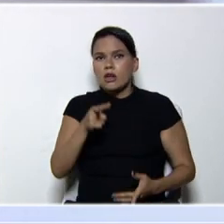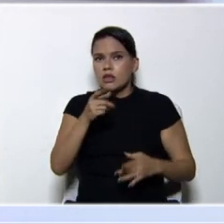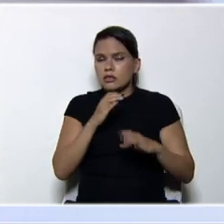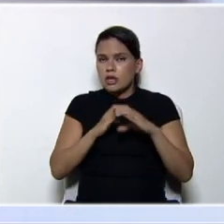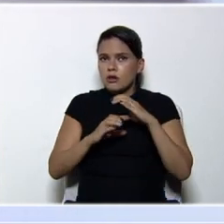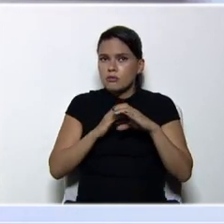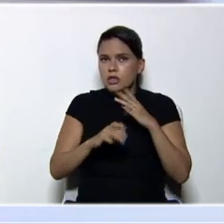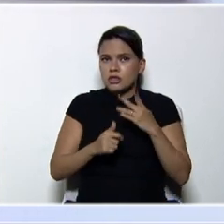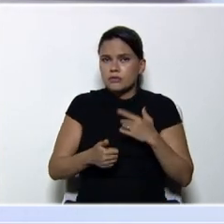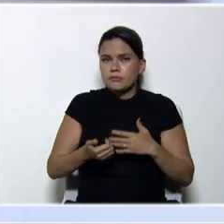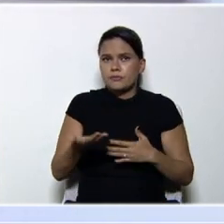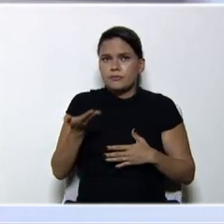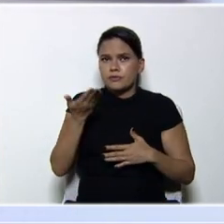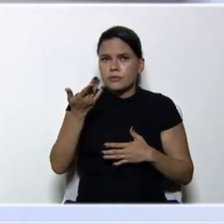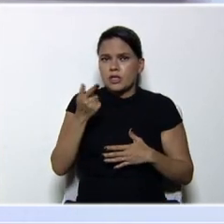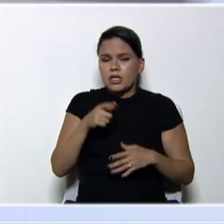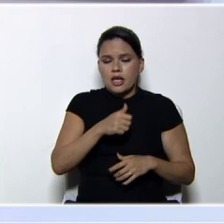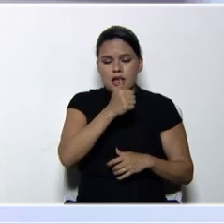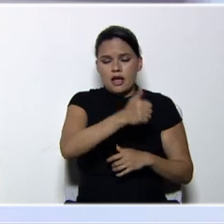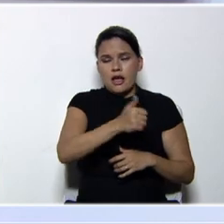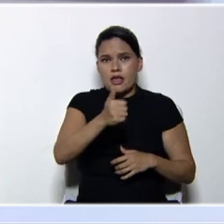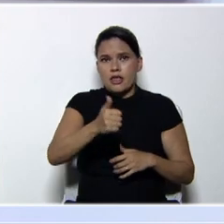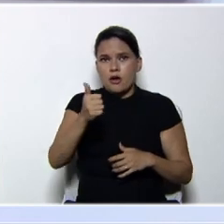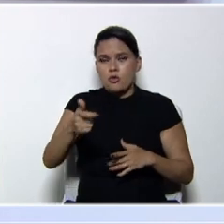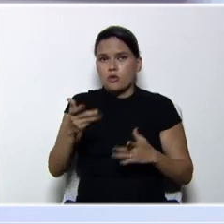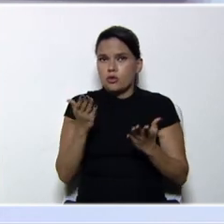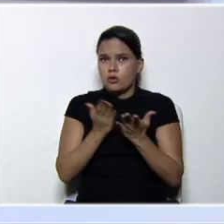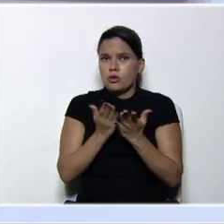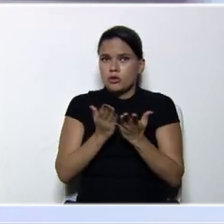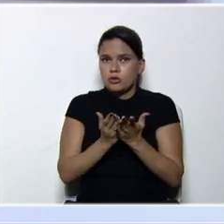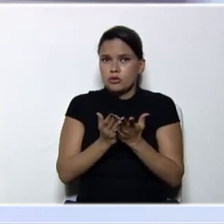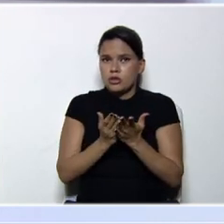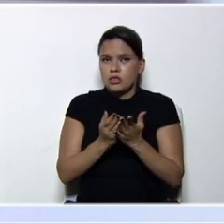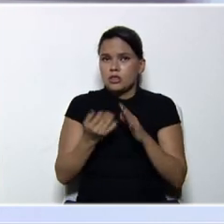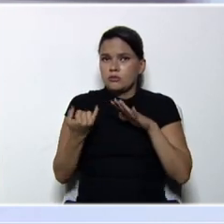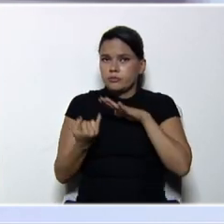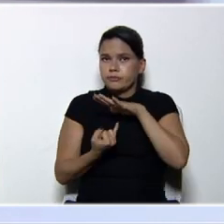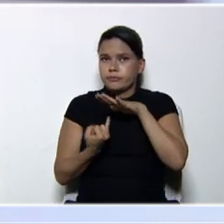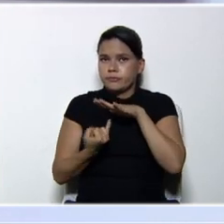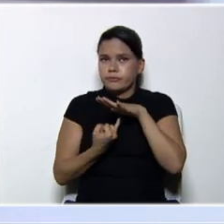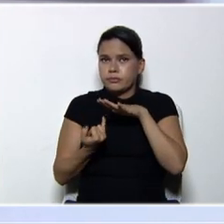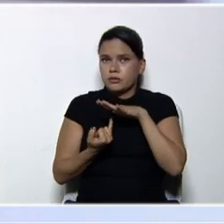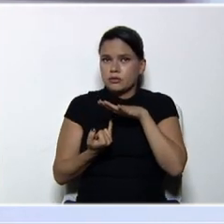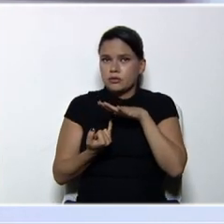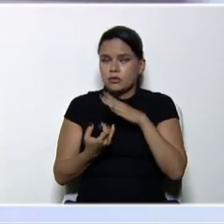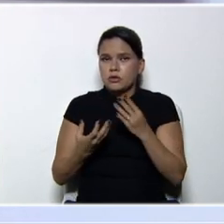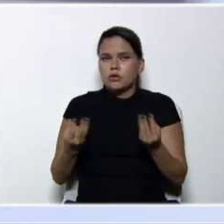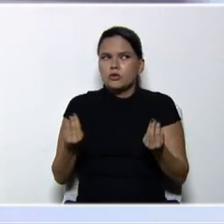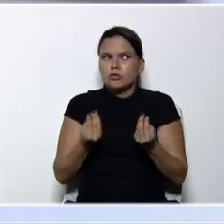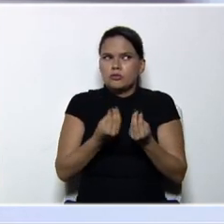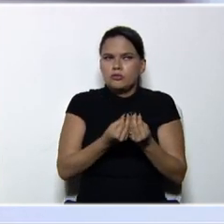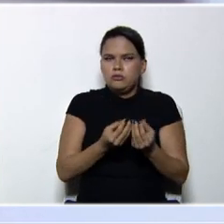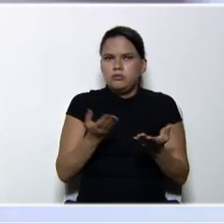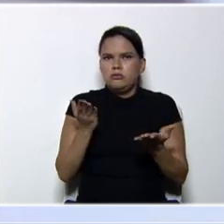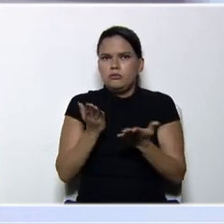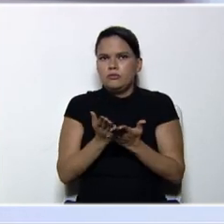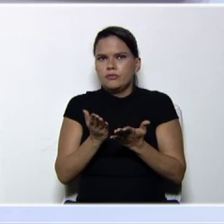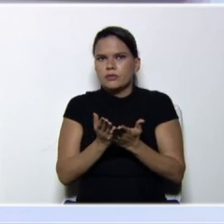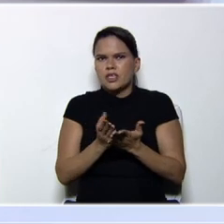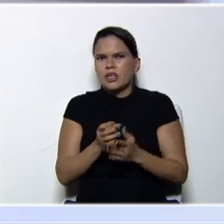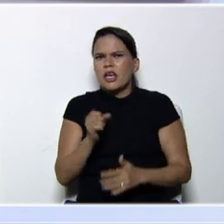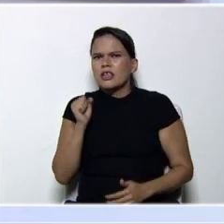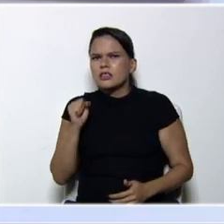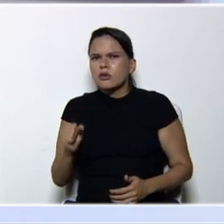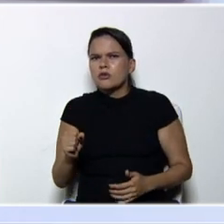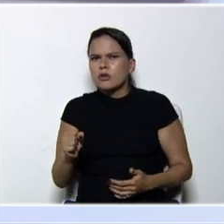comunicación efectiva entre cada uno de los estudiantes y sus planteles, sus compañeros de estudio. ¿Qué garantizamos?